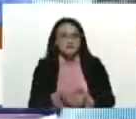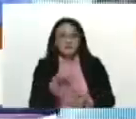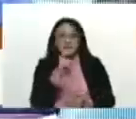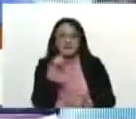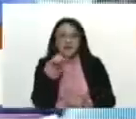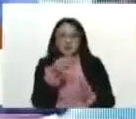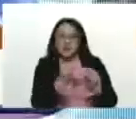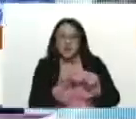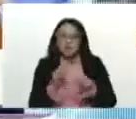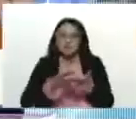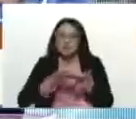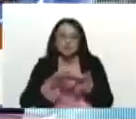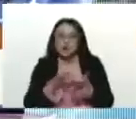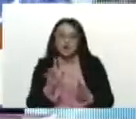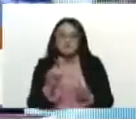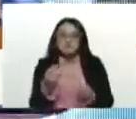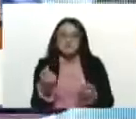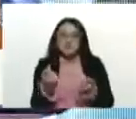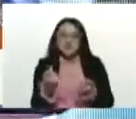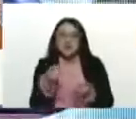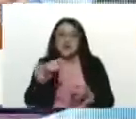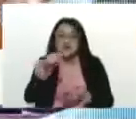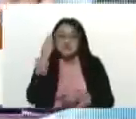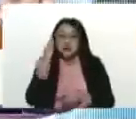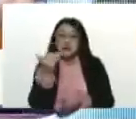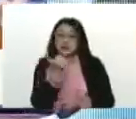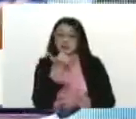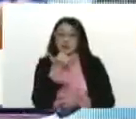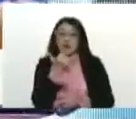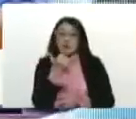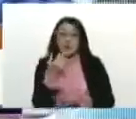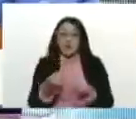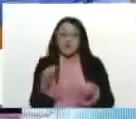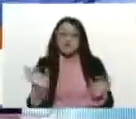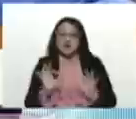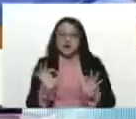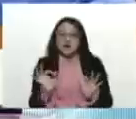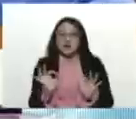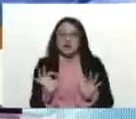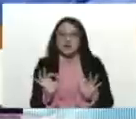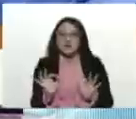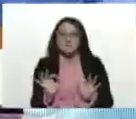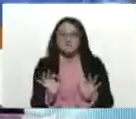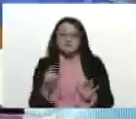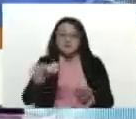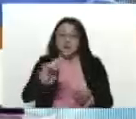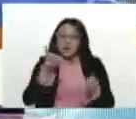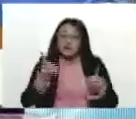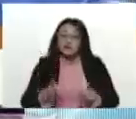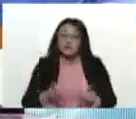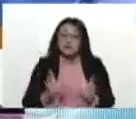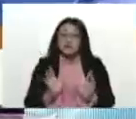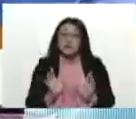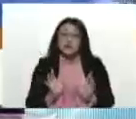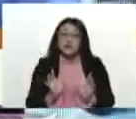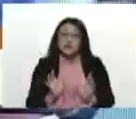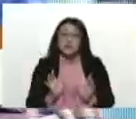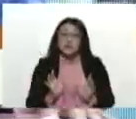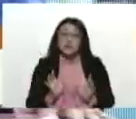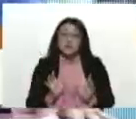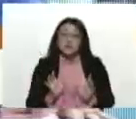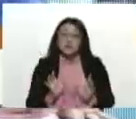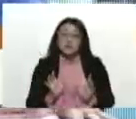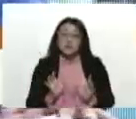eso aún sabiendo que están equivocados fíjense que ellos decidieron deshacerse del gobierno